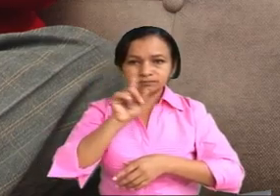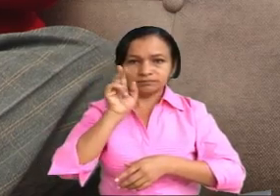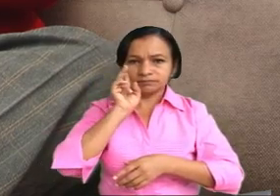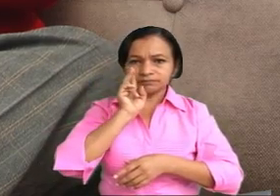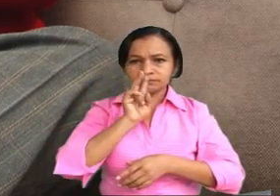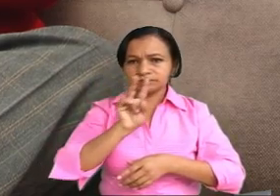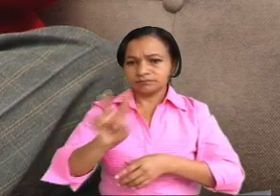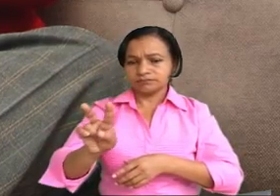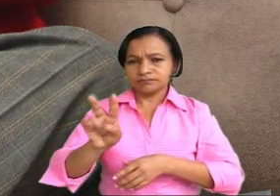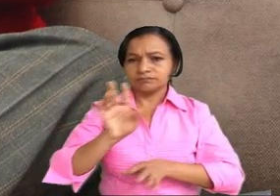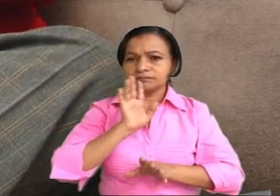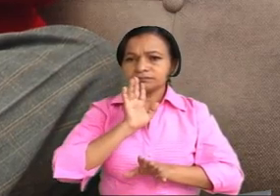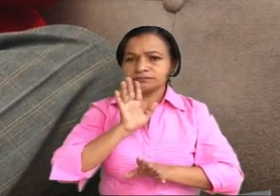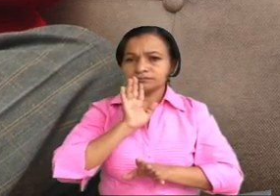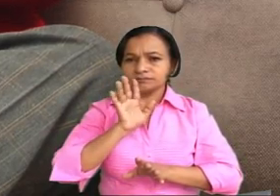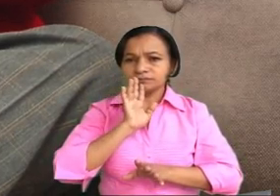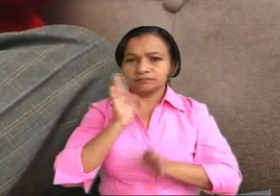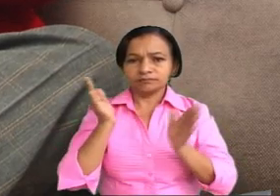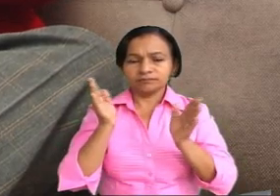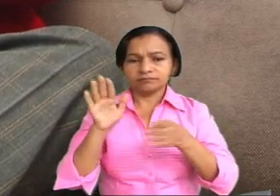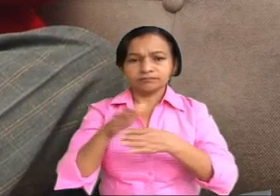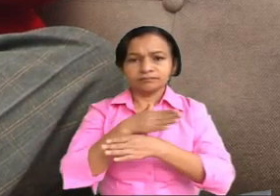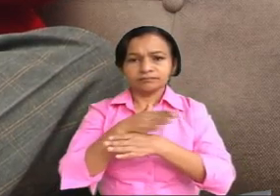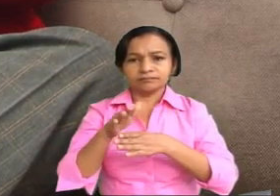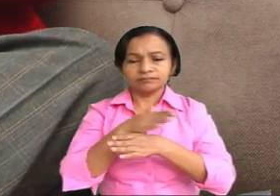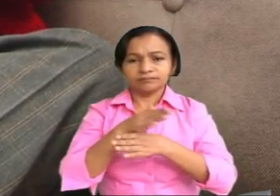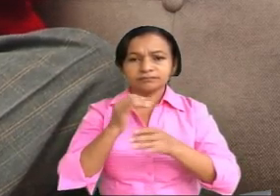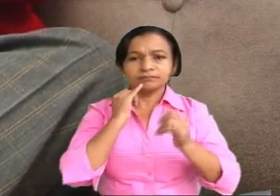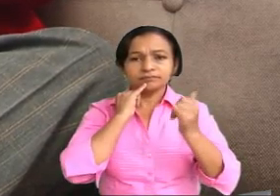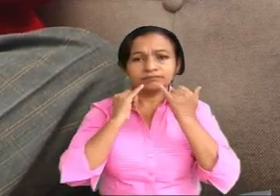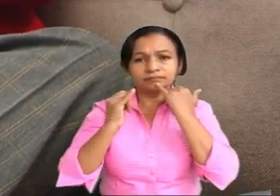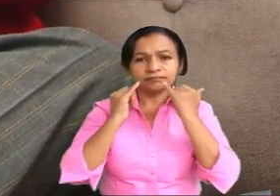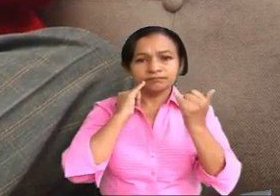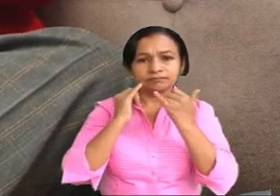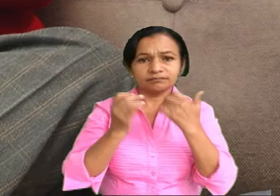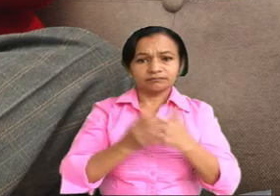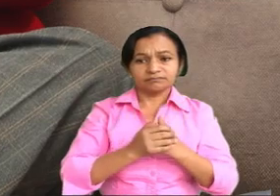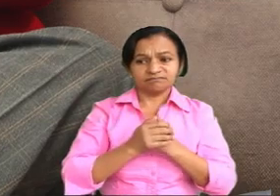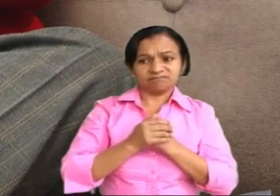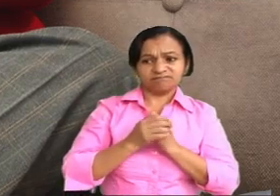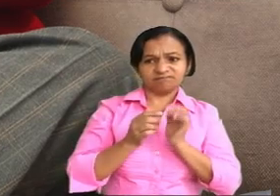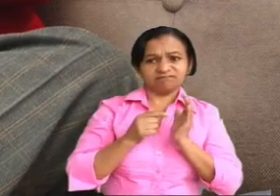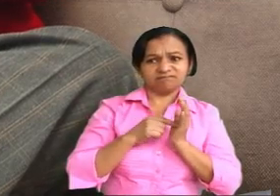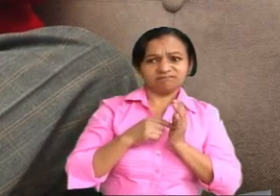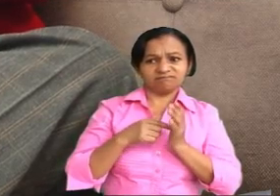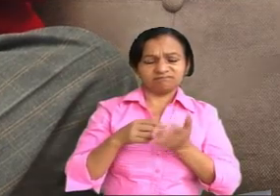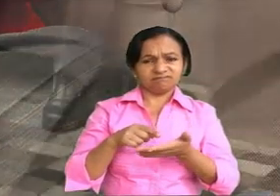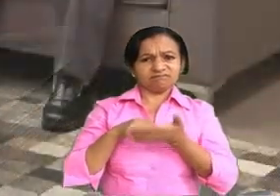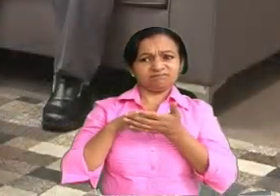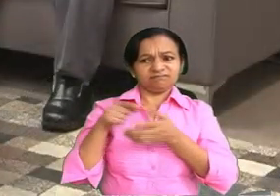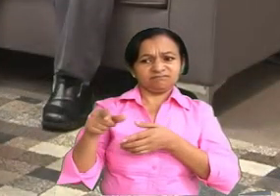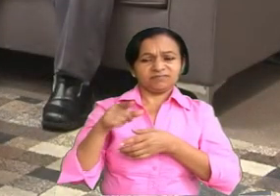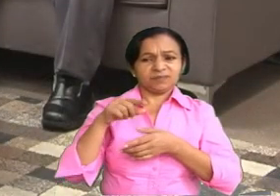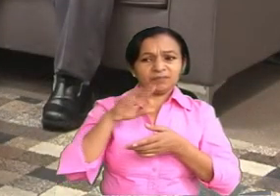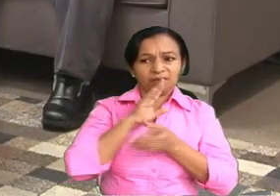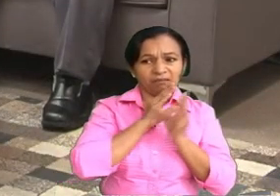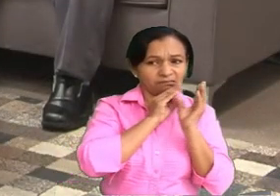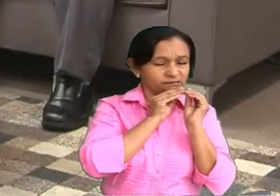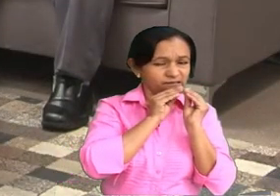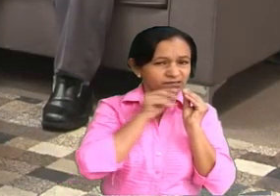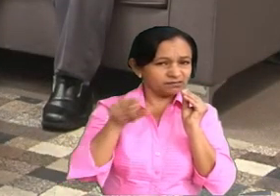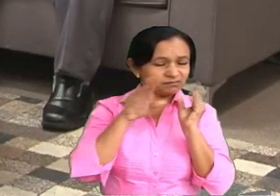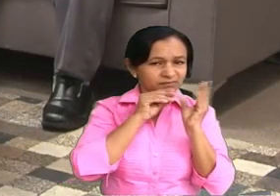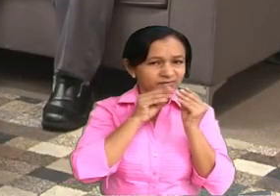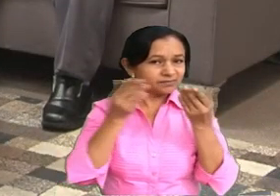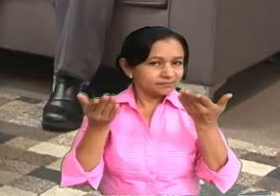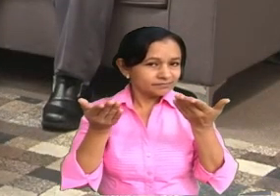hablando en diferentes lenguas, ya lo miramos, es todo raro, y este, ya comenzamos nosotros.